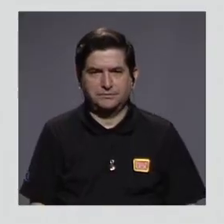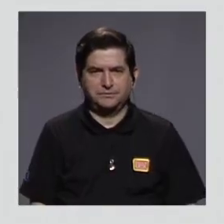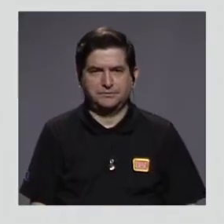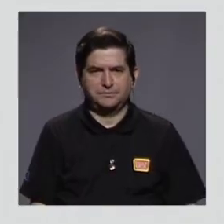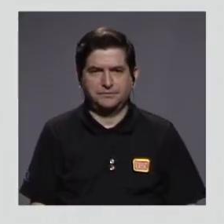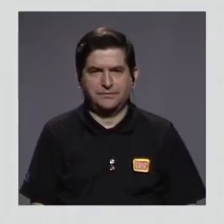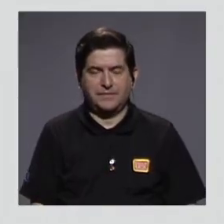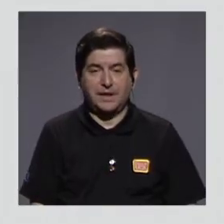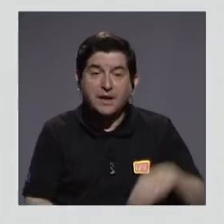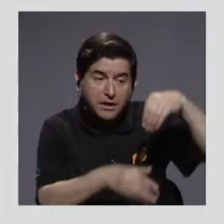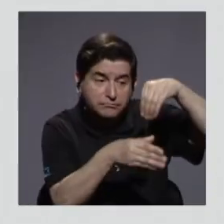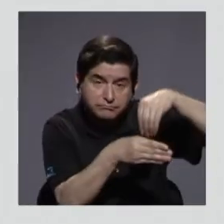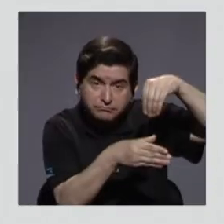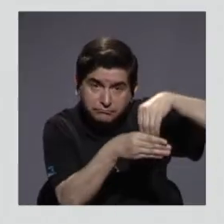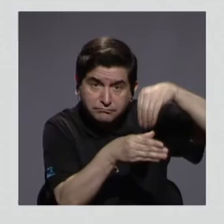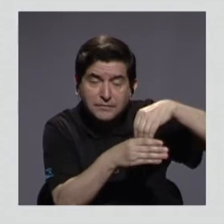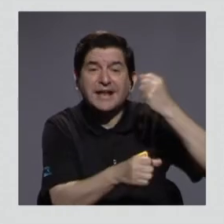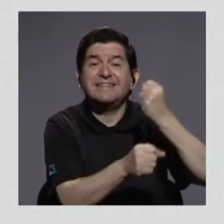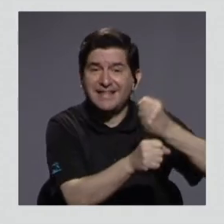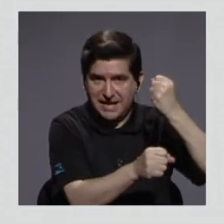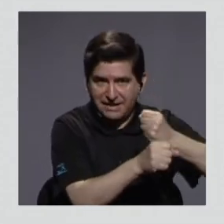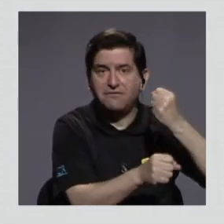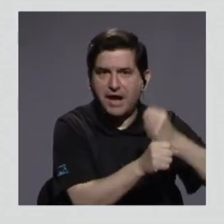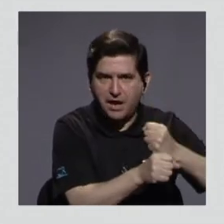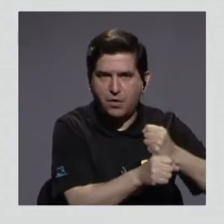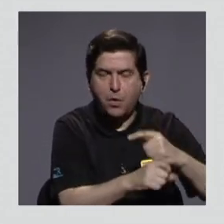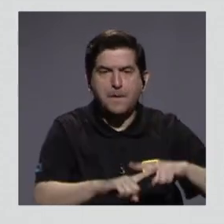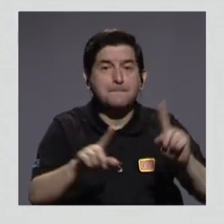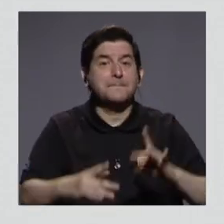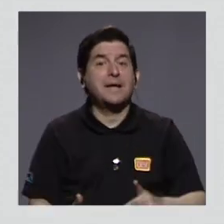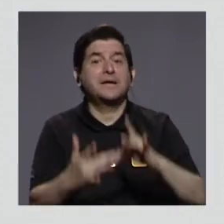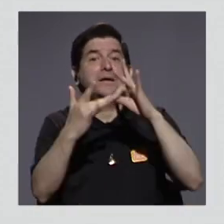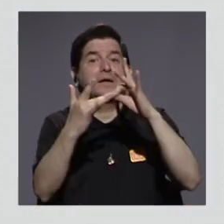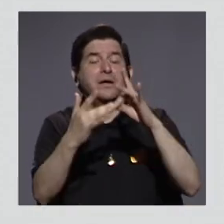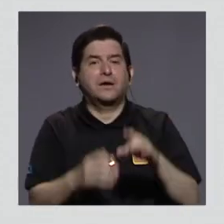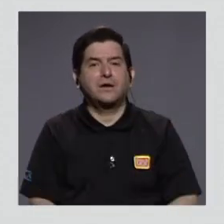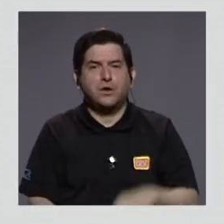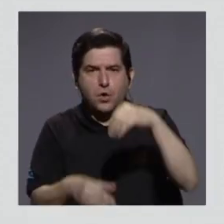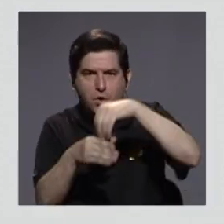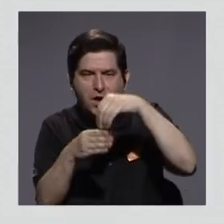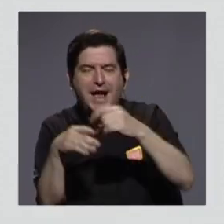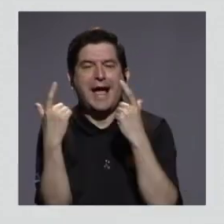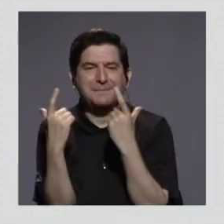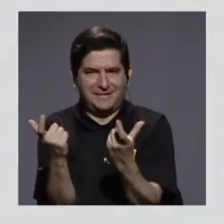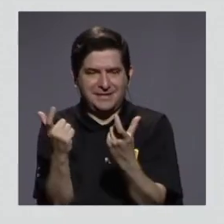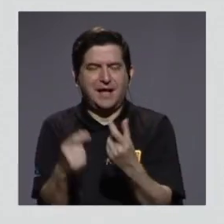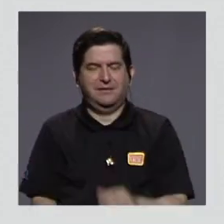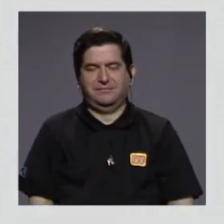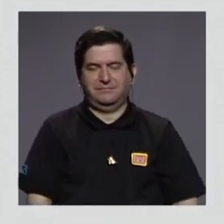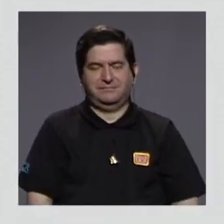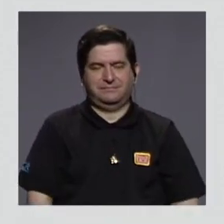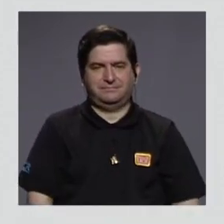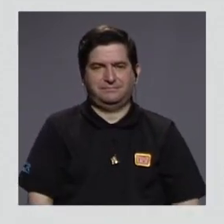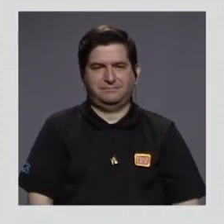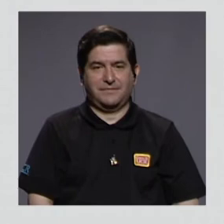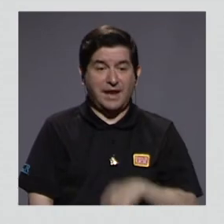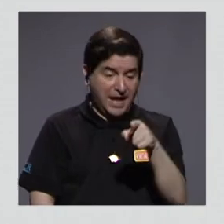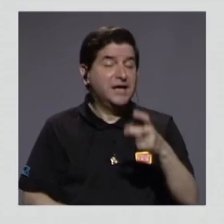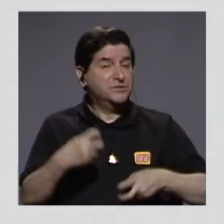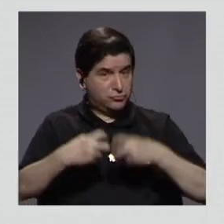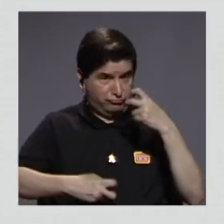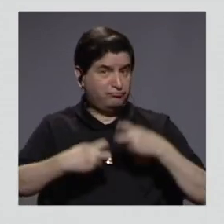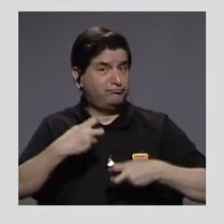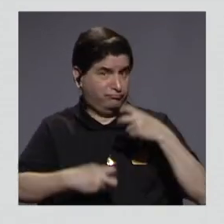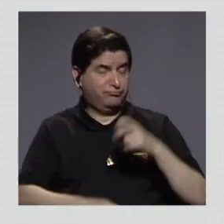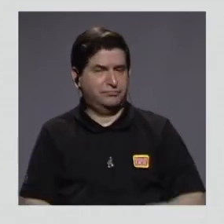el aporte del trabajo pero principalmente más el aporte del capital eso tiene un problema